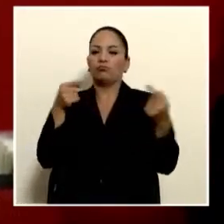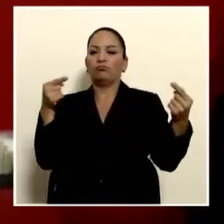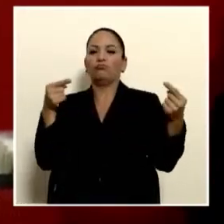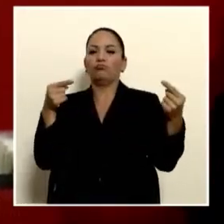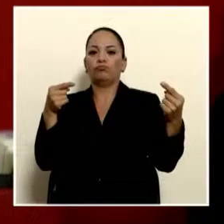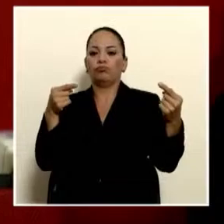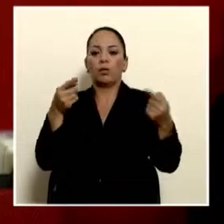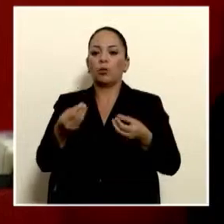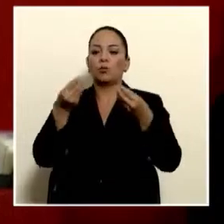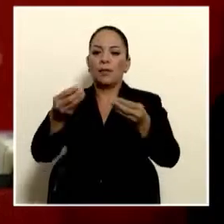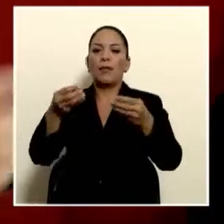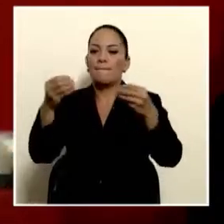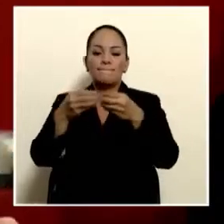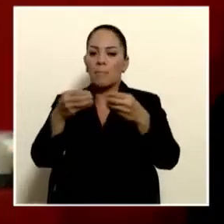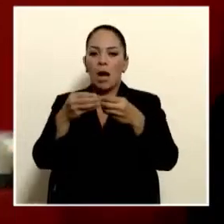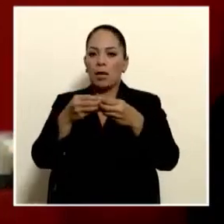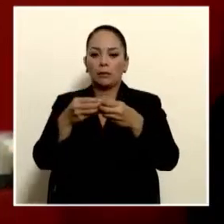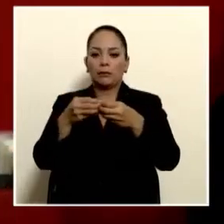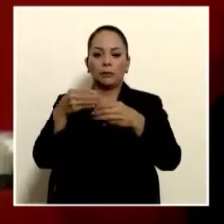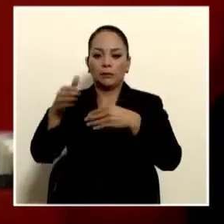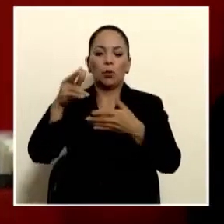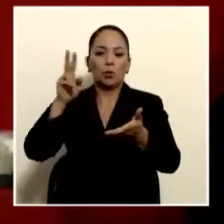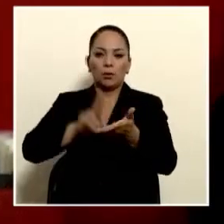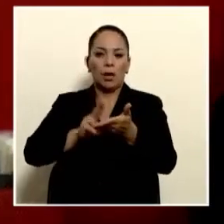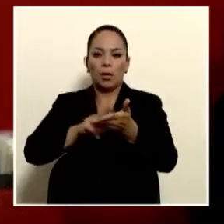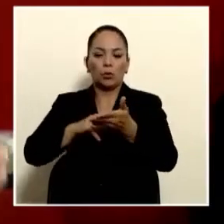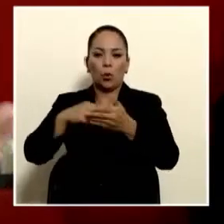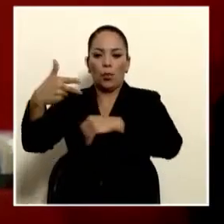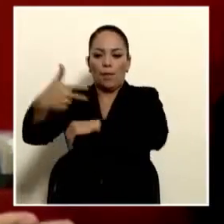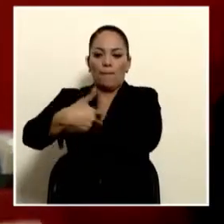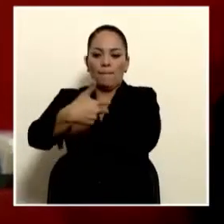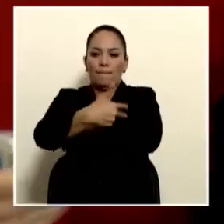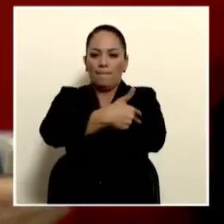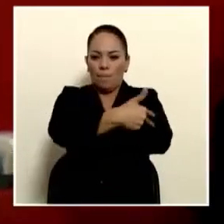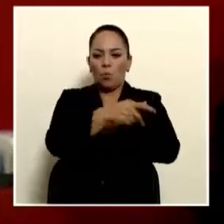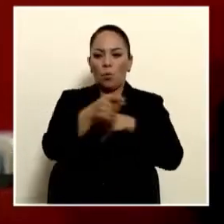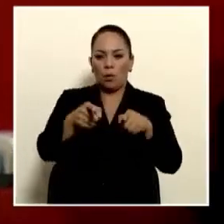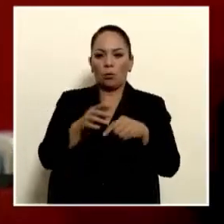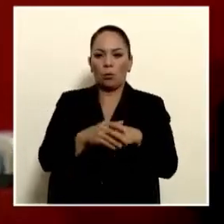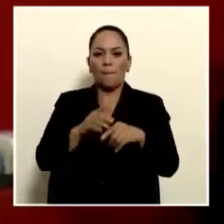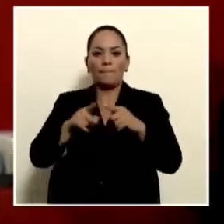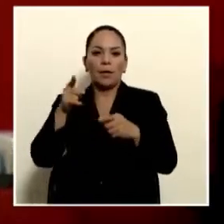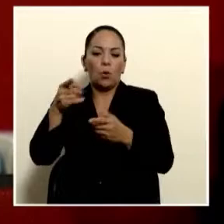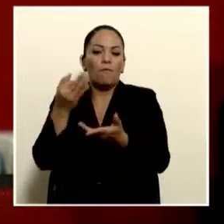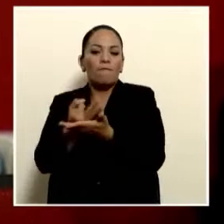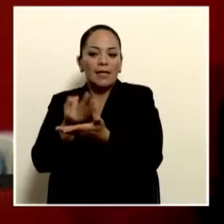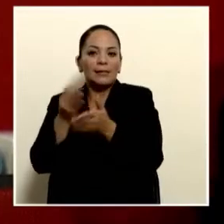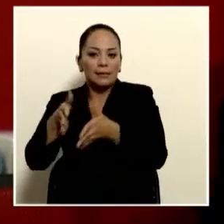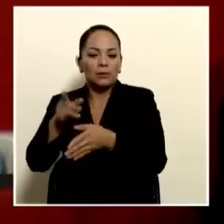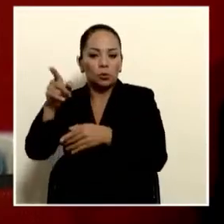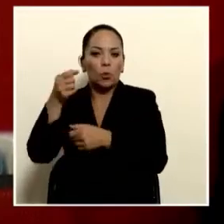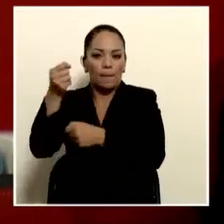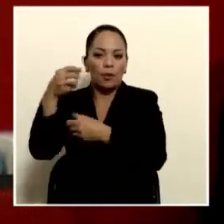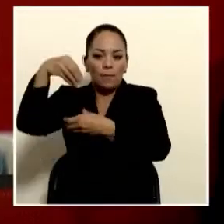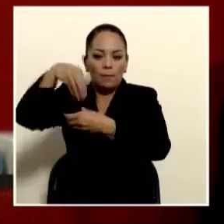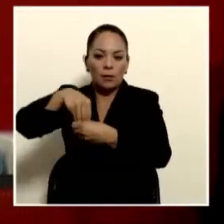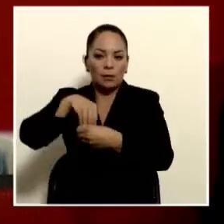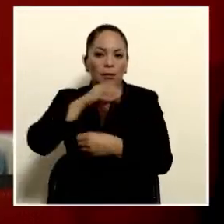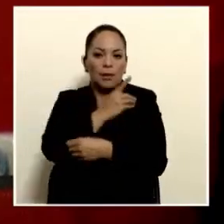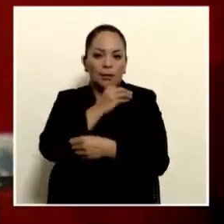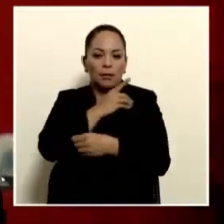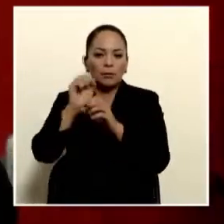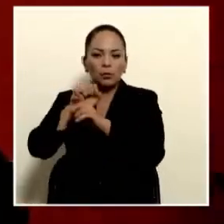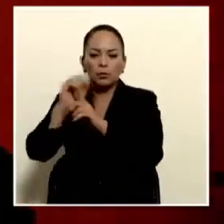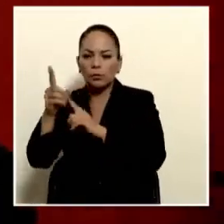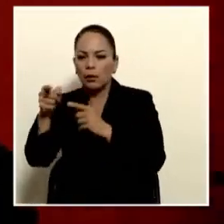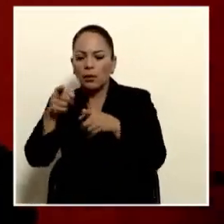contrato a la sociedad portuaria? Máxime ahora con lo que se revela también en medios que financistas de su campaña están metidos en la directiva de la sociedad. ¿De